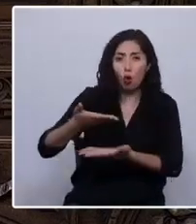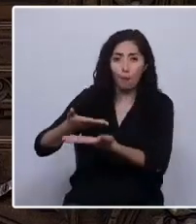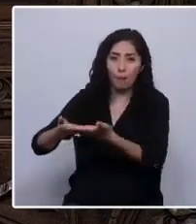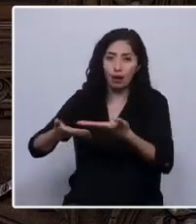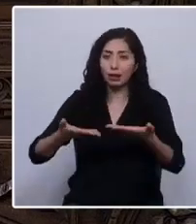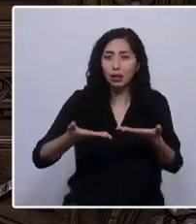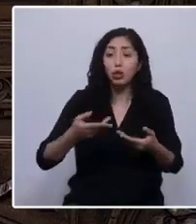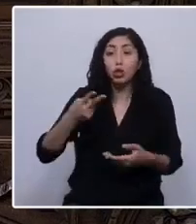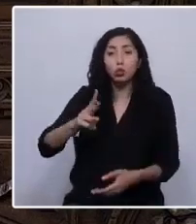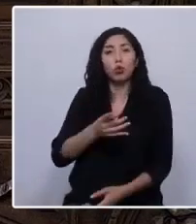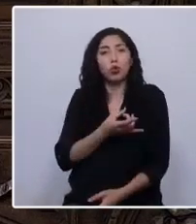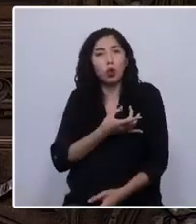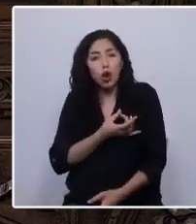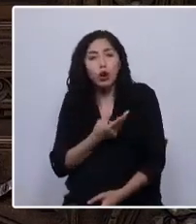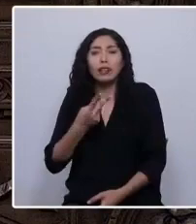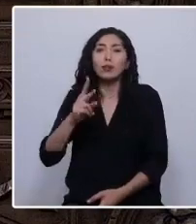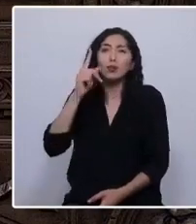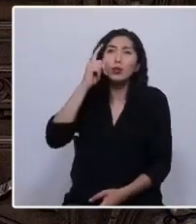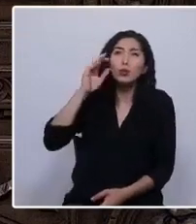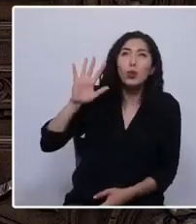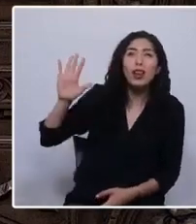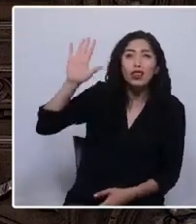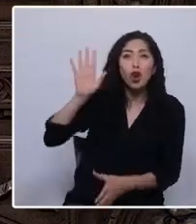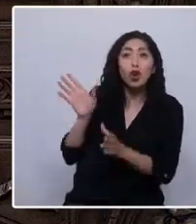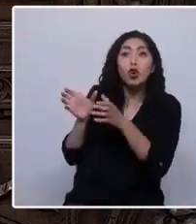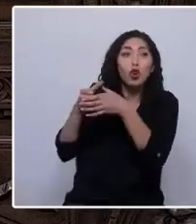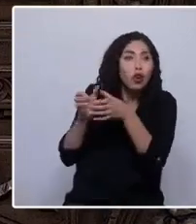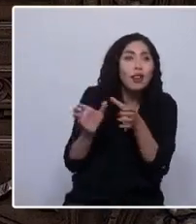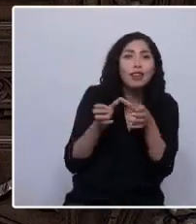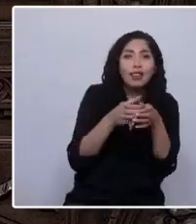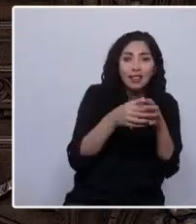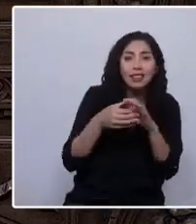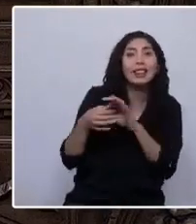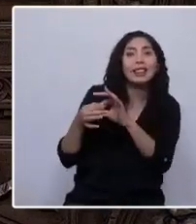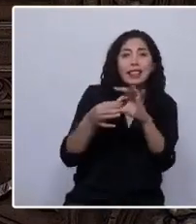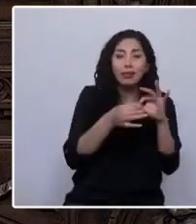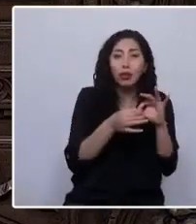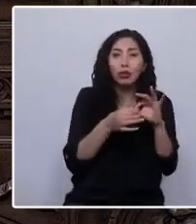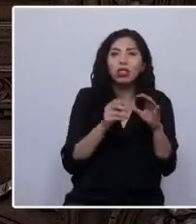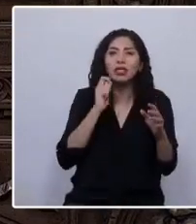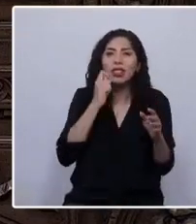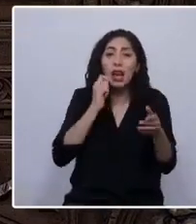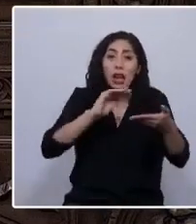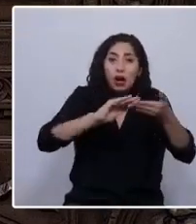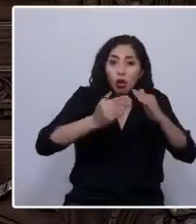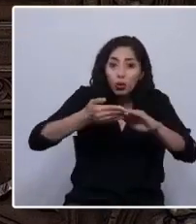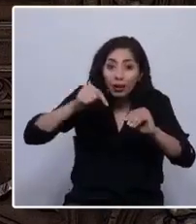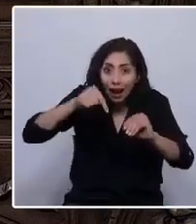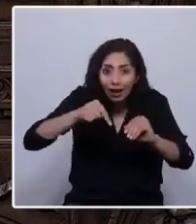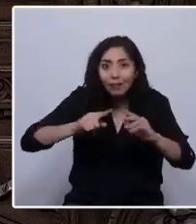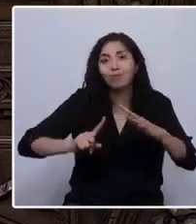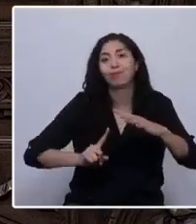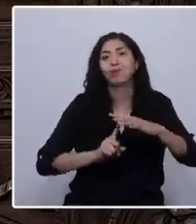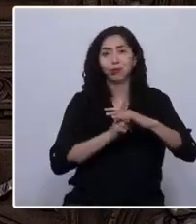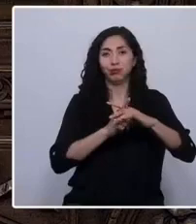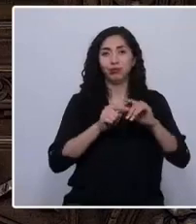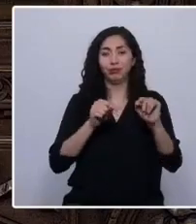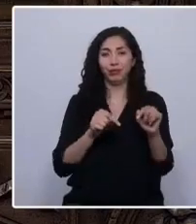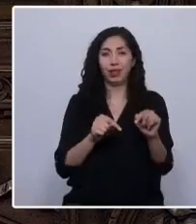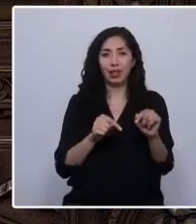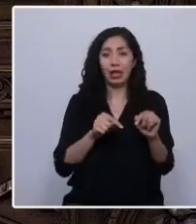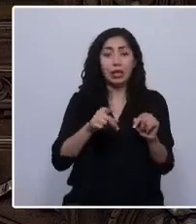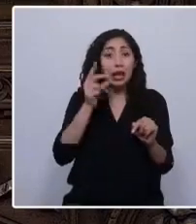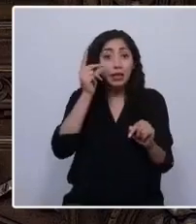sus dolores y sueños colectivos, es decir, se fundan en la comunidad, esa idea de comunidad